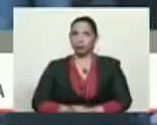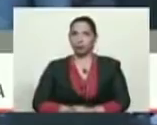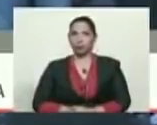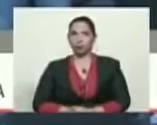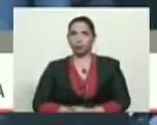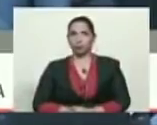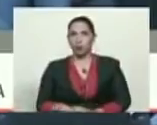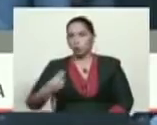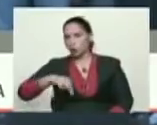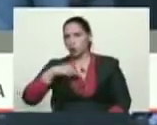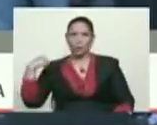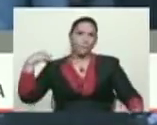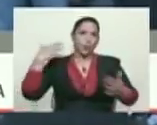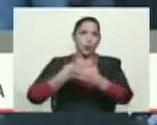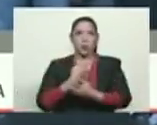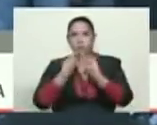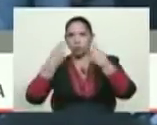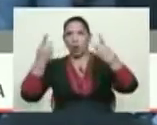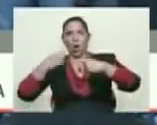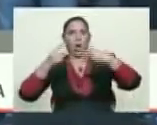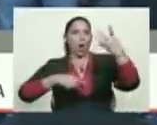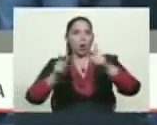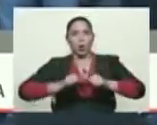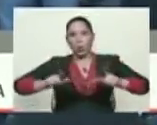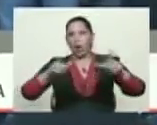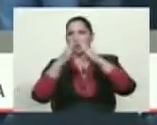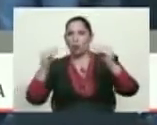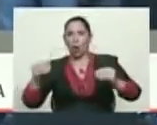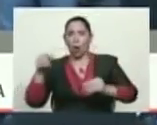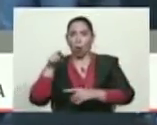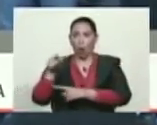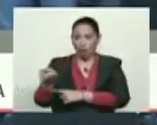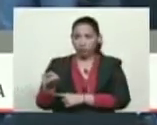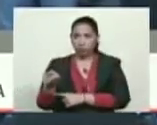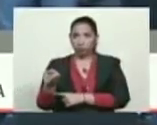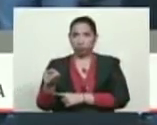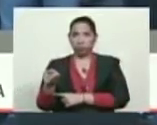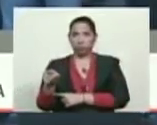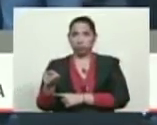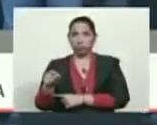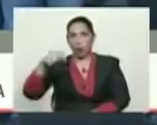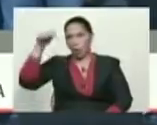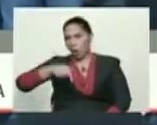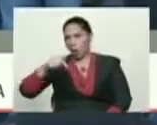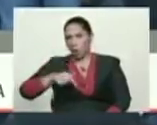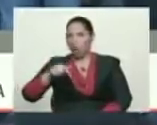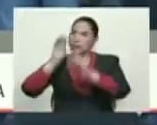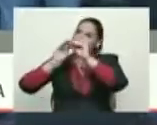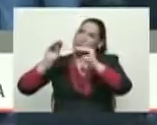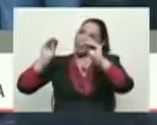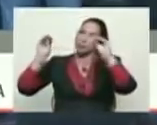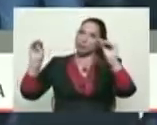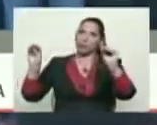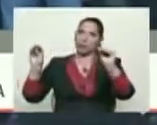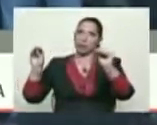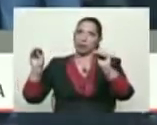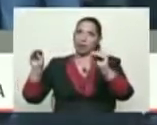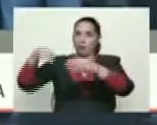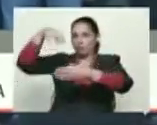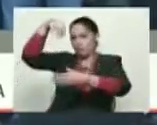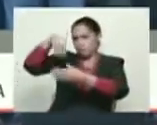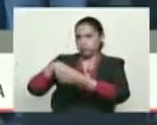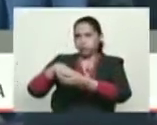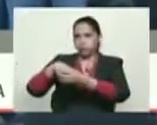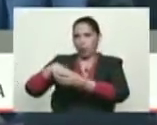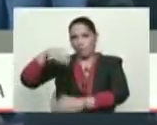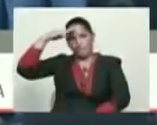hemos venido diciendo en otros sitios, todos aquellos que hoy están llamando a la